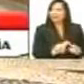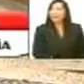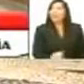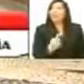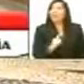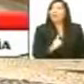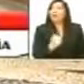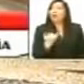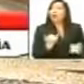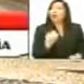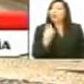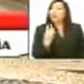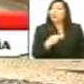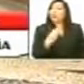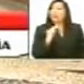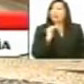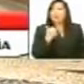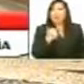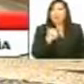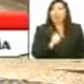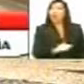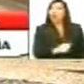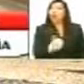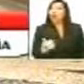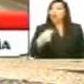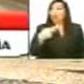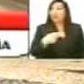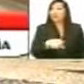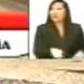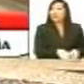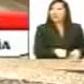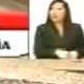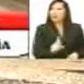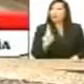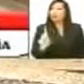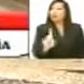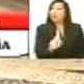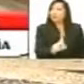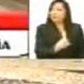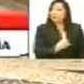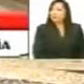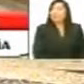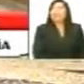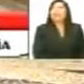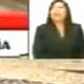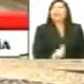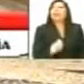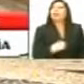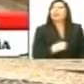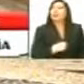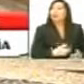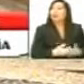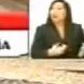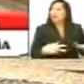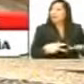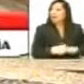para el día de hoy, miércoles. Mañana habrá otras dos sesiones también, cada una con su respectivo tema. Nosotros, antes